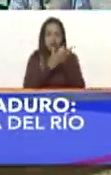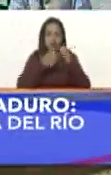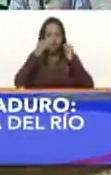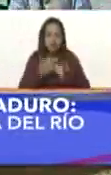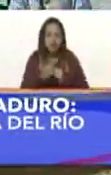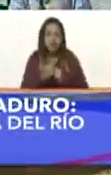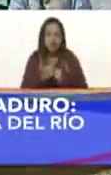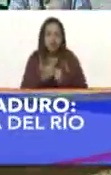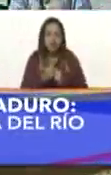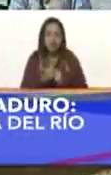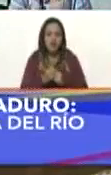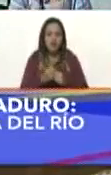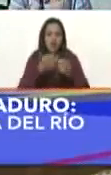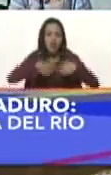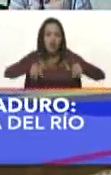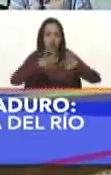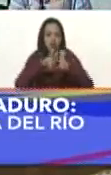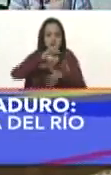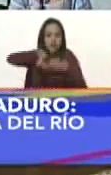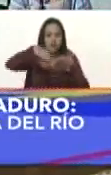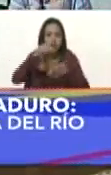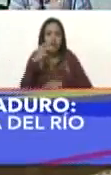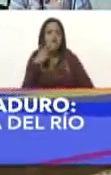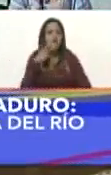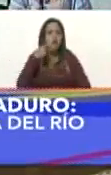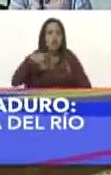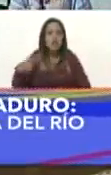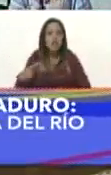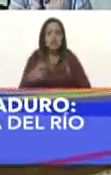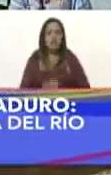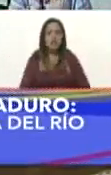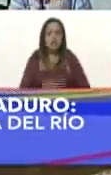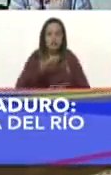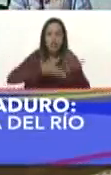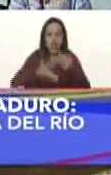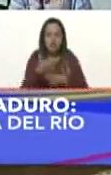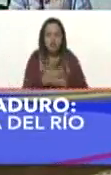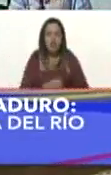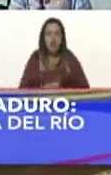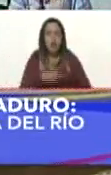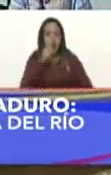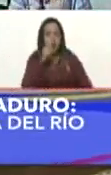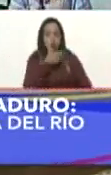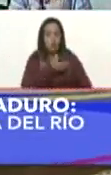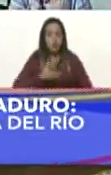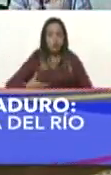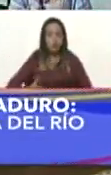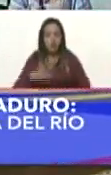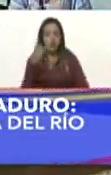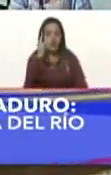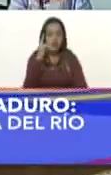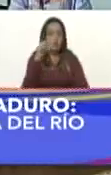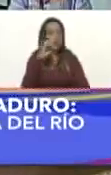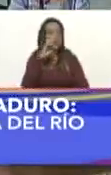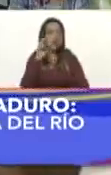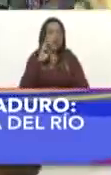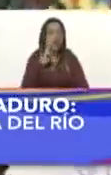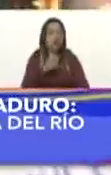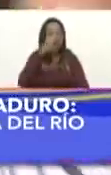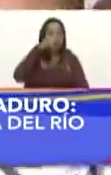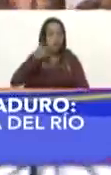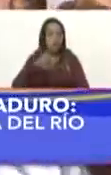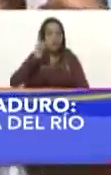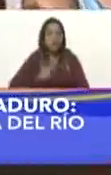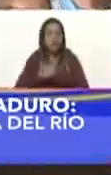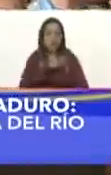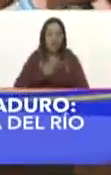moral, espiritual, político y diplomático con el compañero Evo Morales, con el pueblo de Bolivia, y exigimos